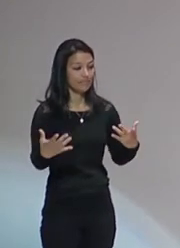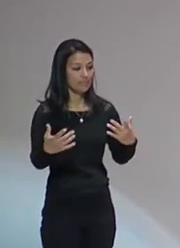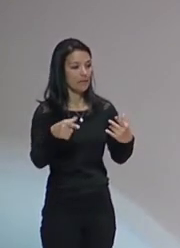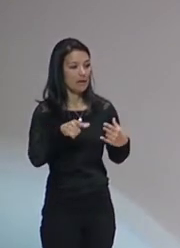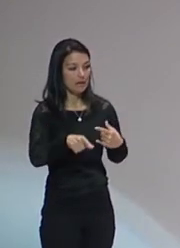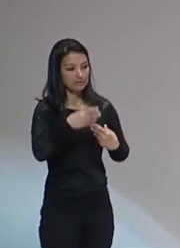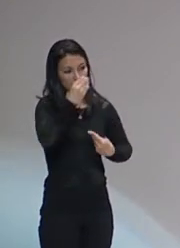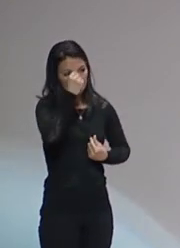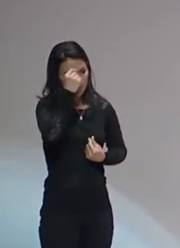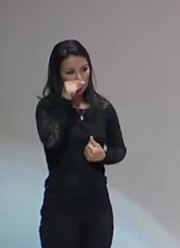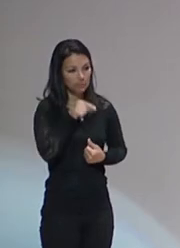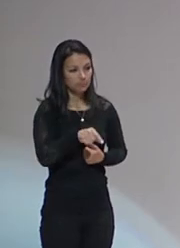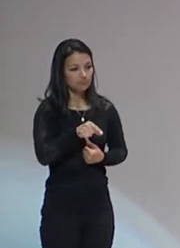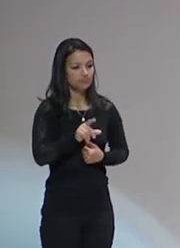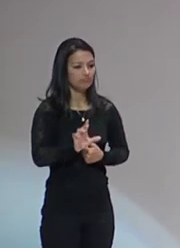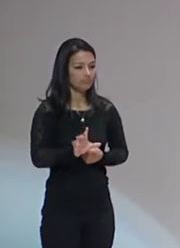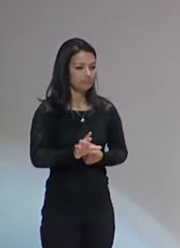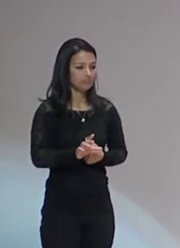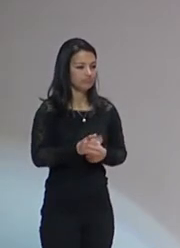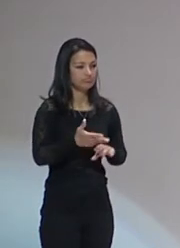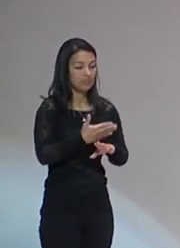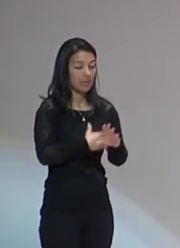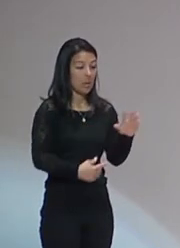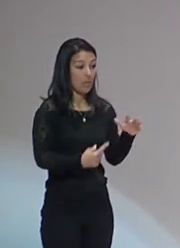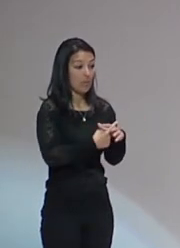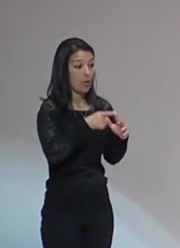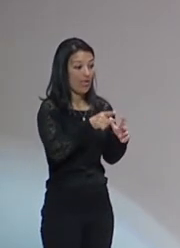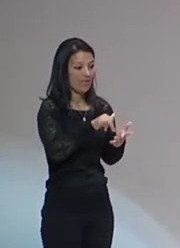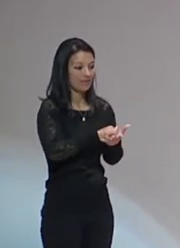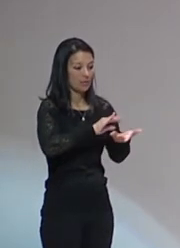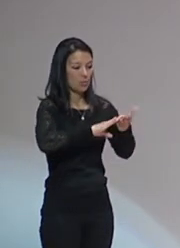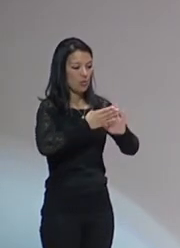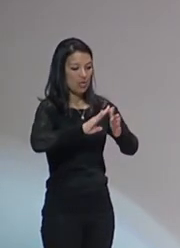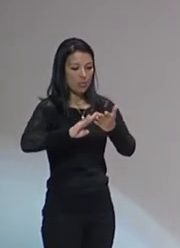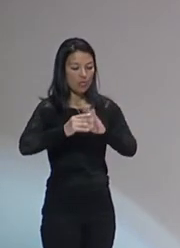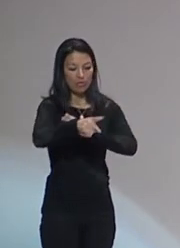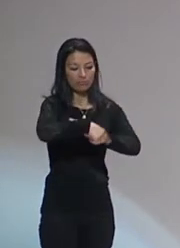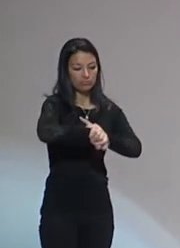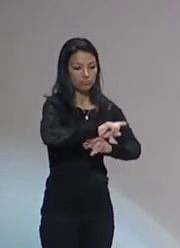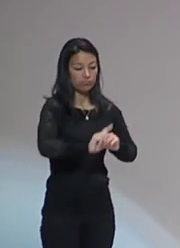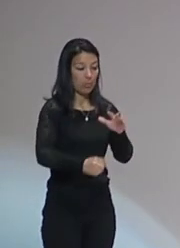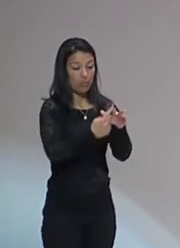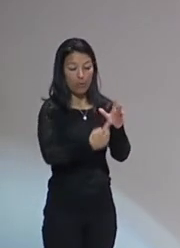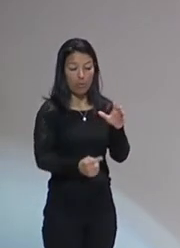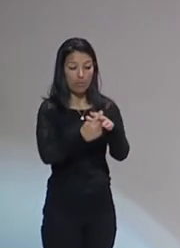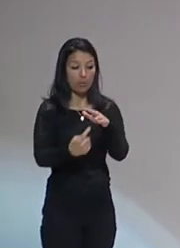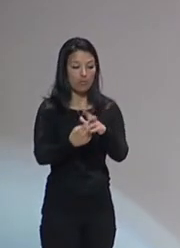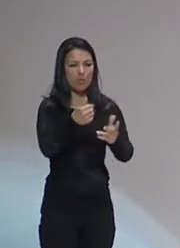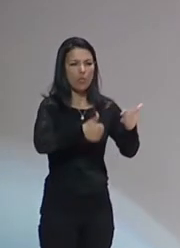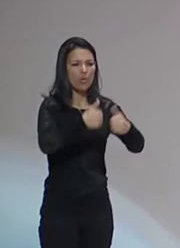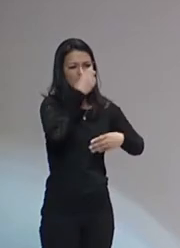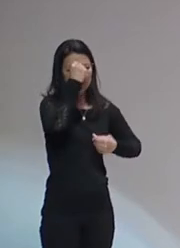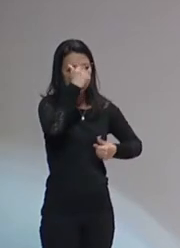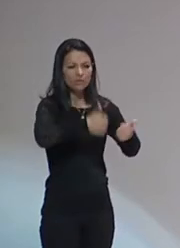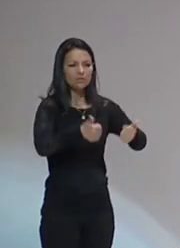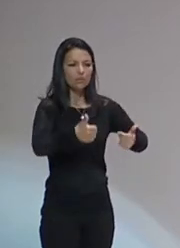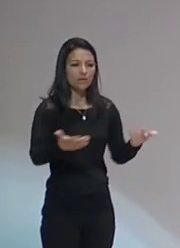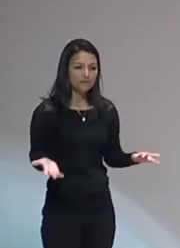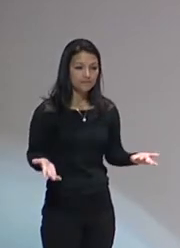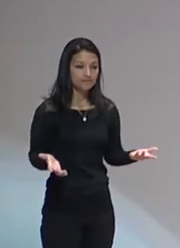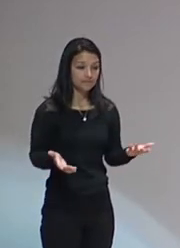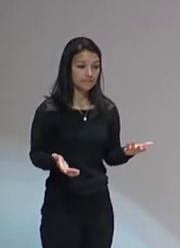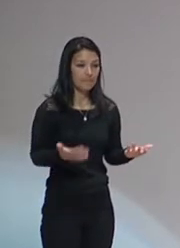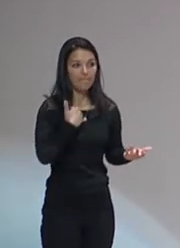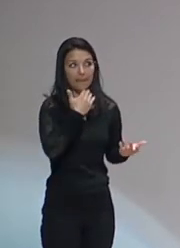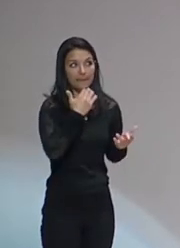valores que surgen precisamente de esas comunidades. ¿Cuáles son los valores, por ejemplo, que